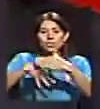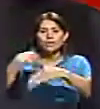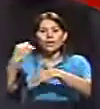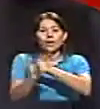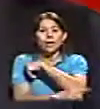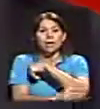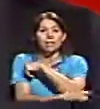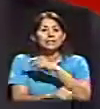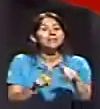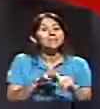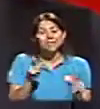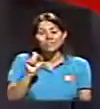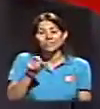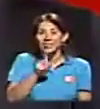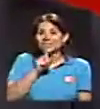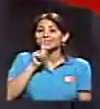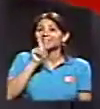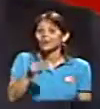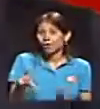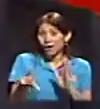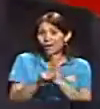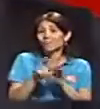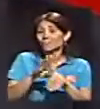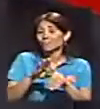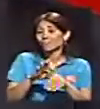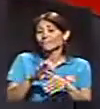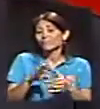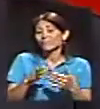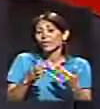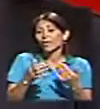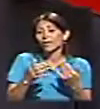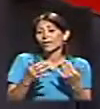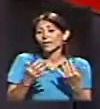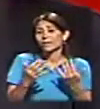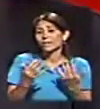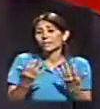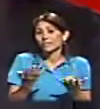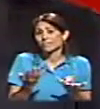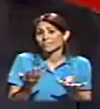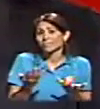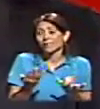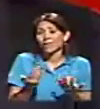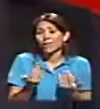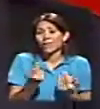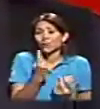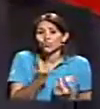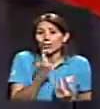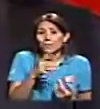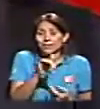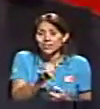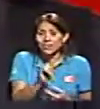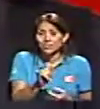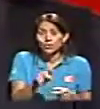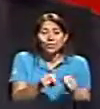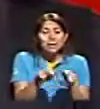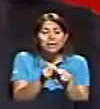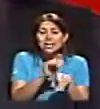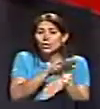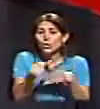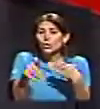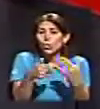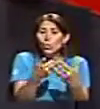es cierto que pues la ley tiene ahí todavía un vacío en que no solo a los sujetos, a todos los órganos de